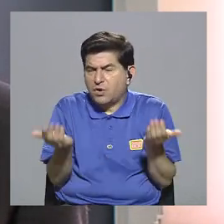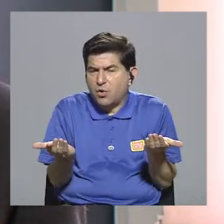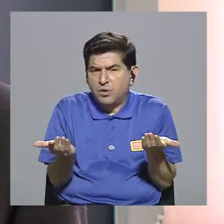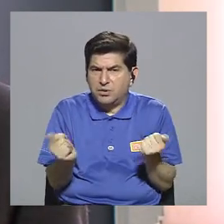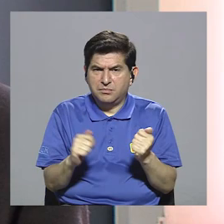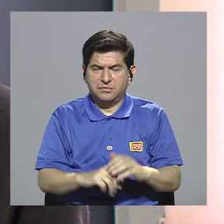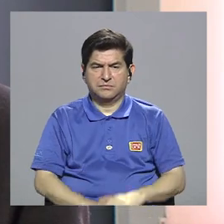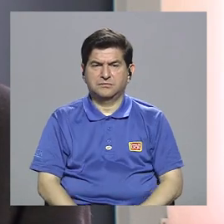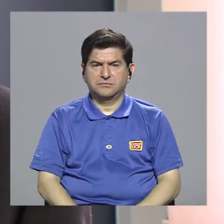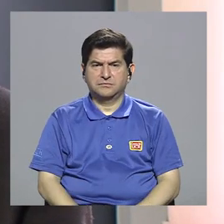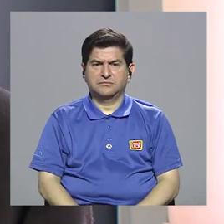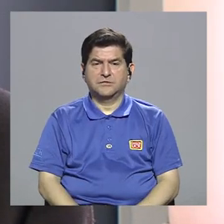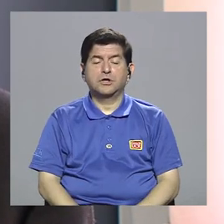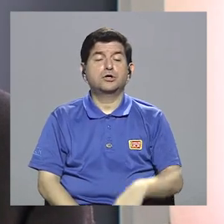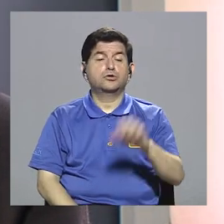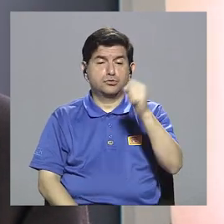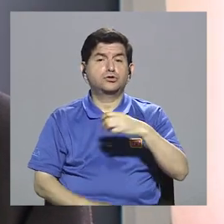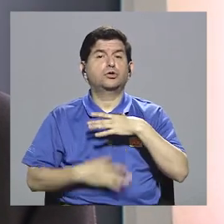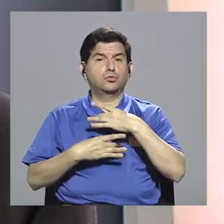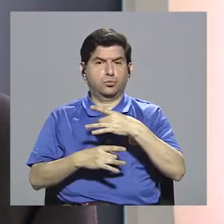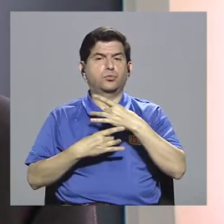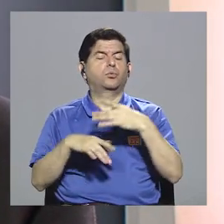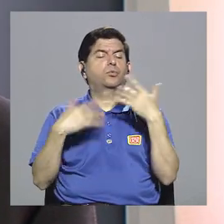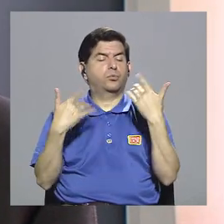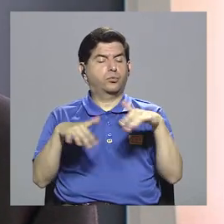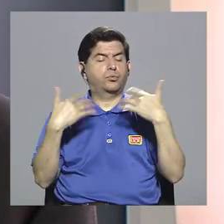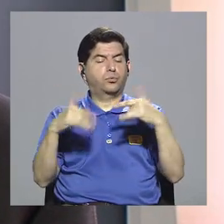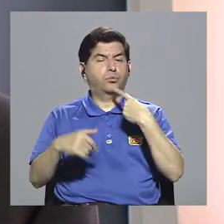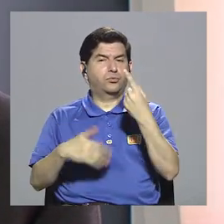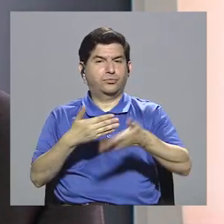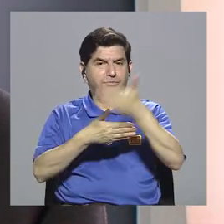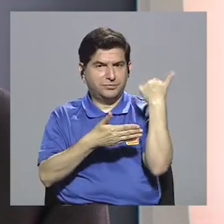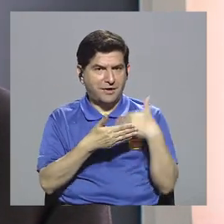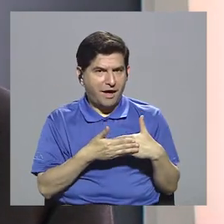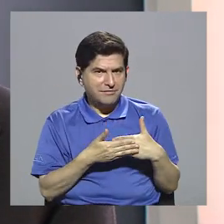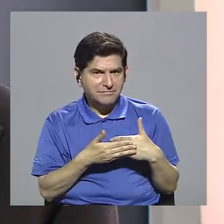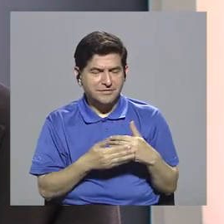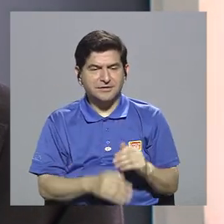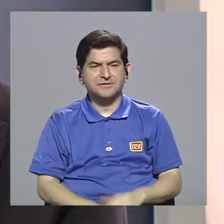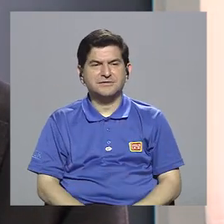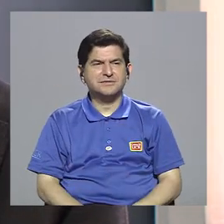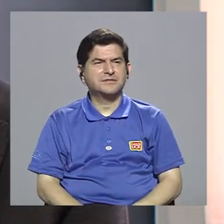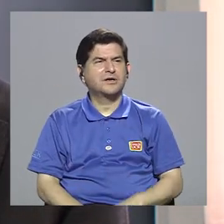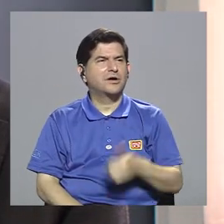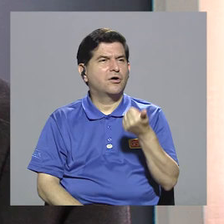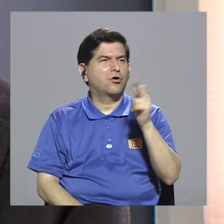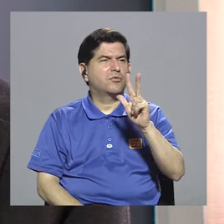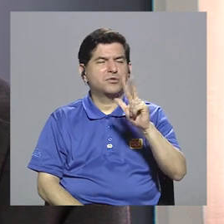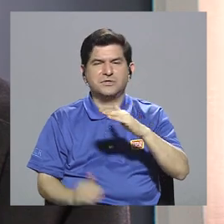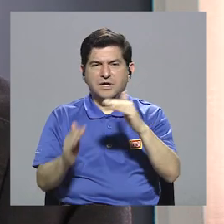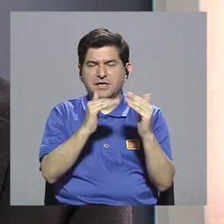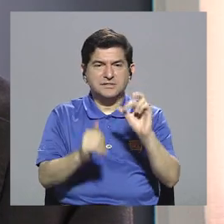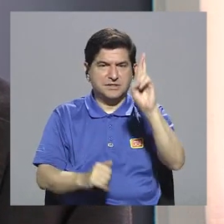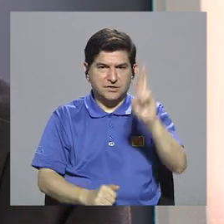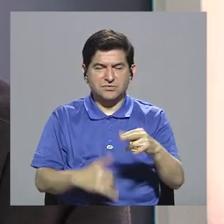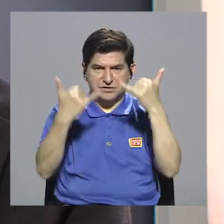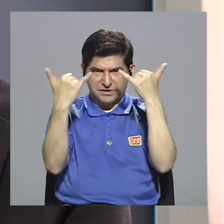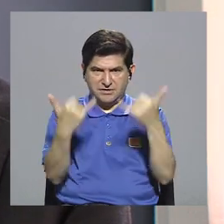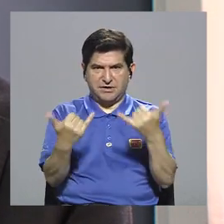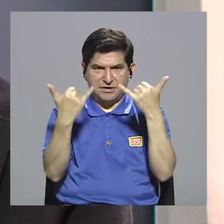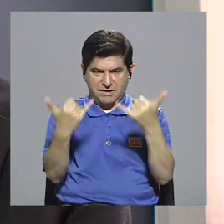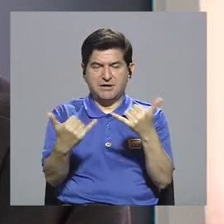mucho entusiasmo como le decía algo así como 13 ciudades en costa rica que ya han digamos y